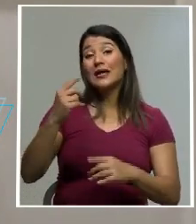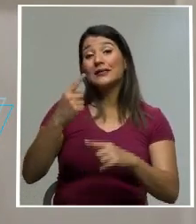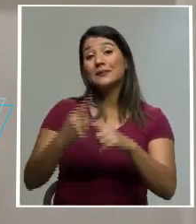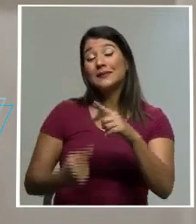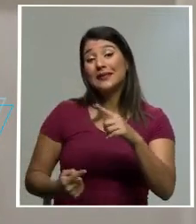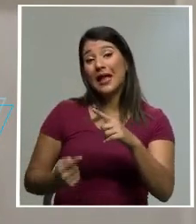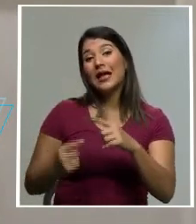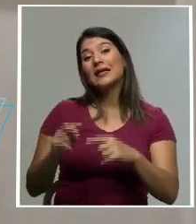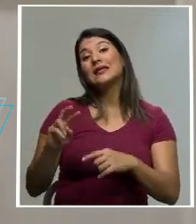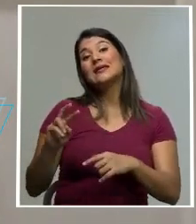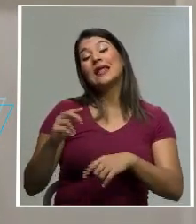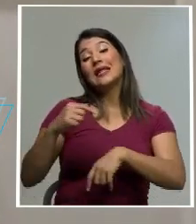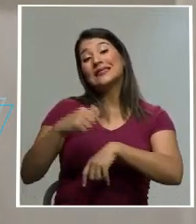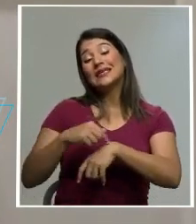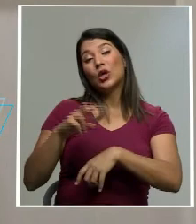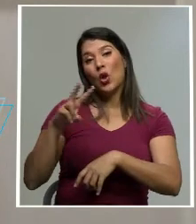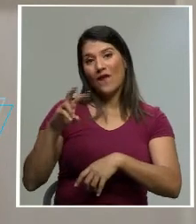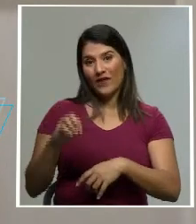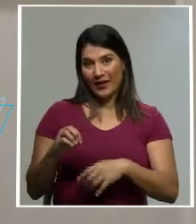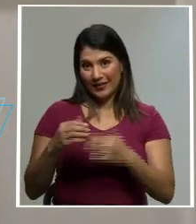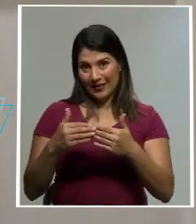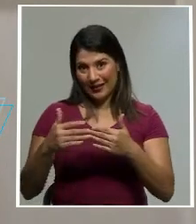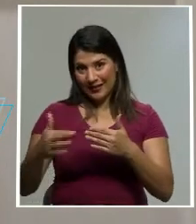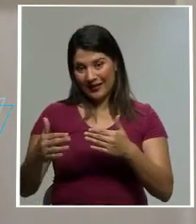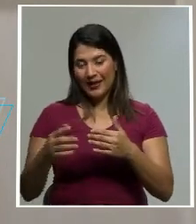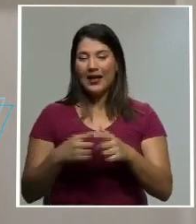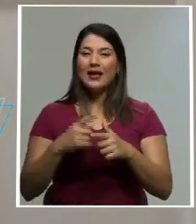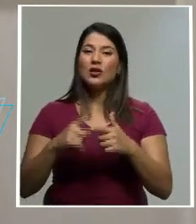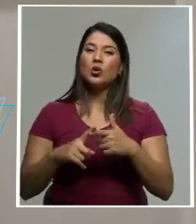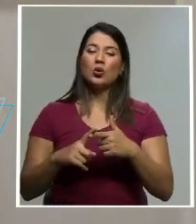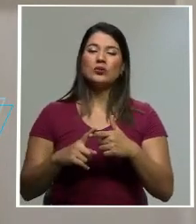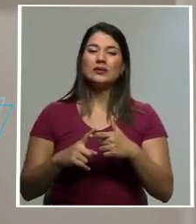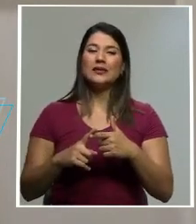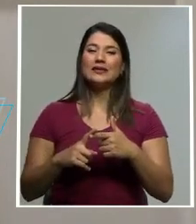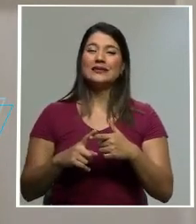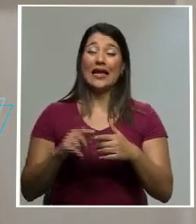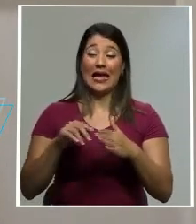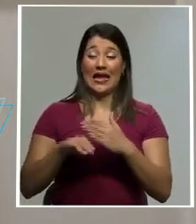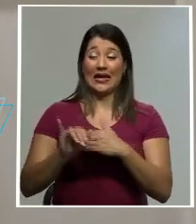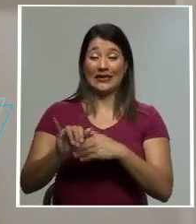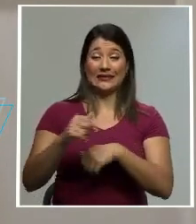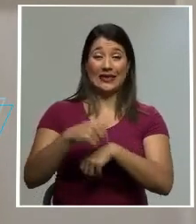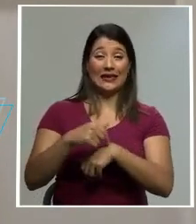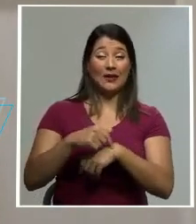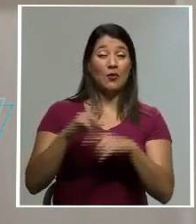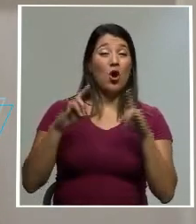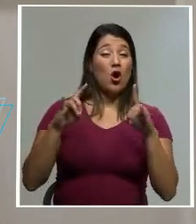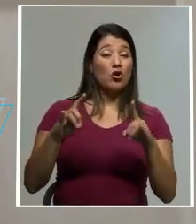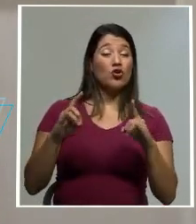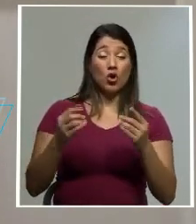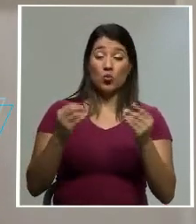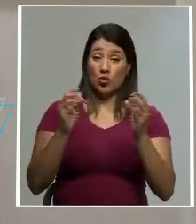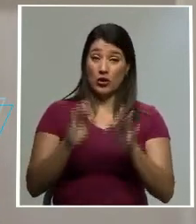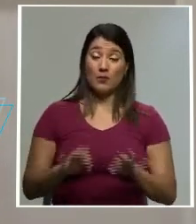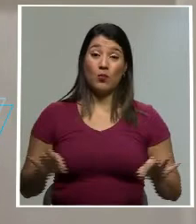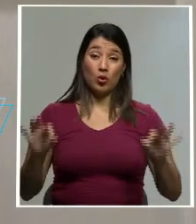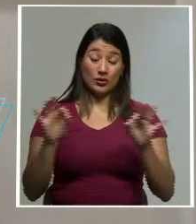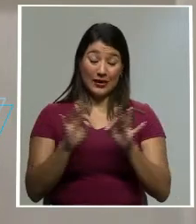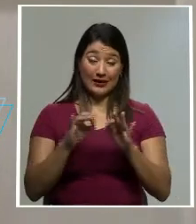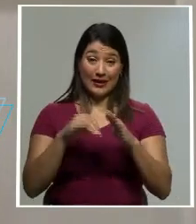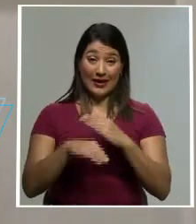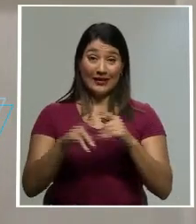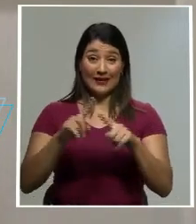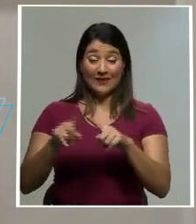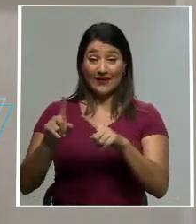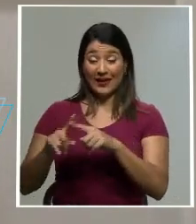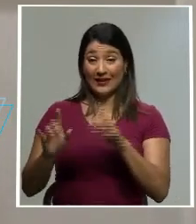del siglo XX en adelante. Entonces hay mucho, ¿verdad? En esa época el rock pesó mucho. en diferentes categorías, ¿verdad? En